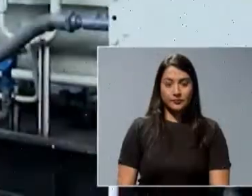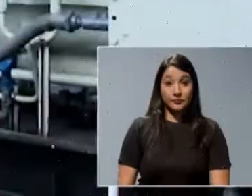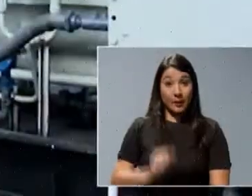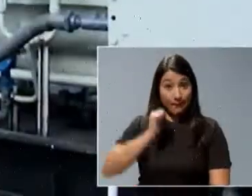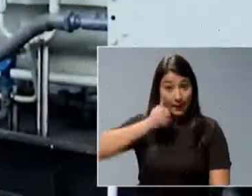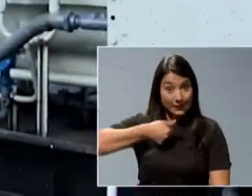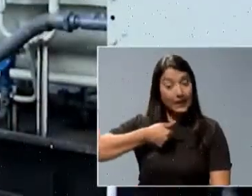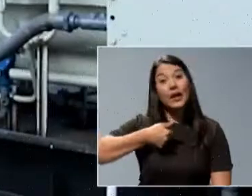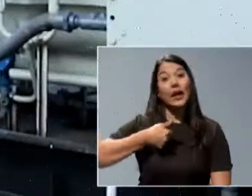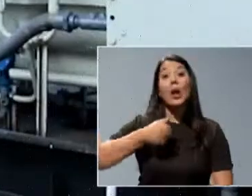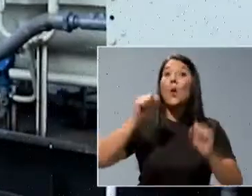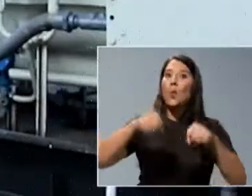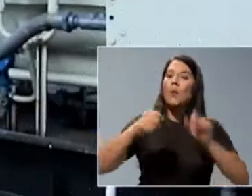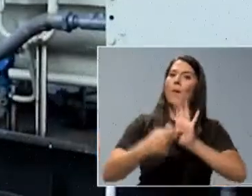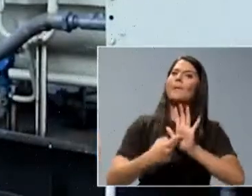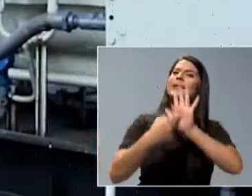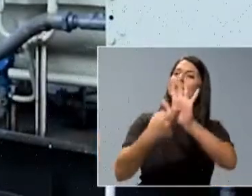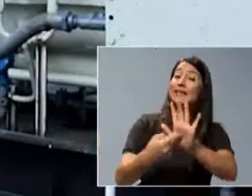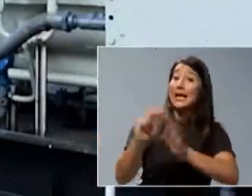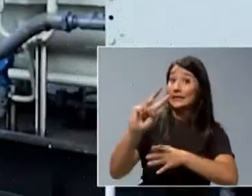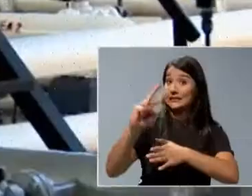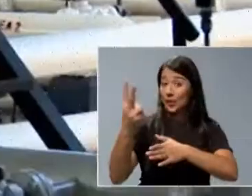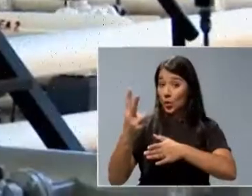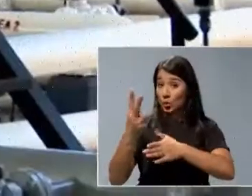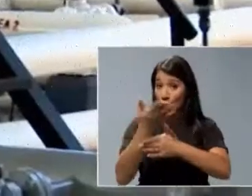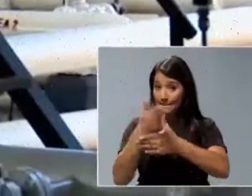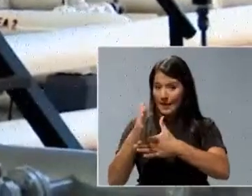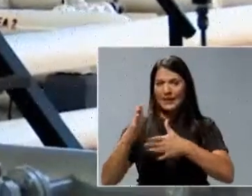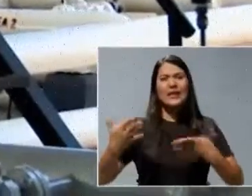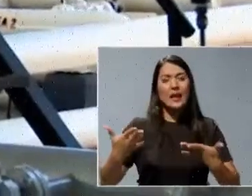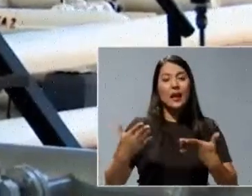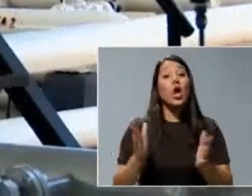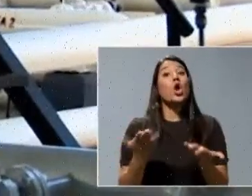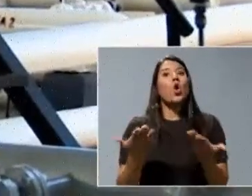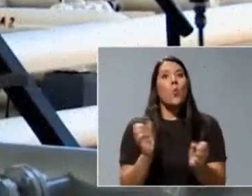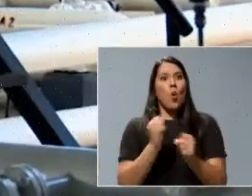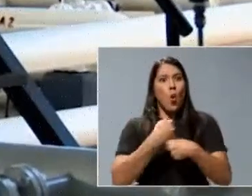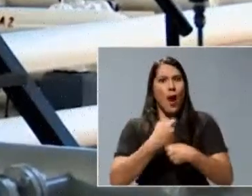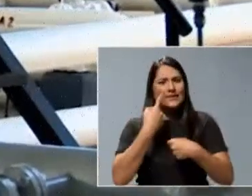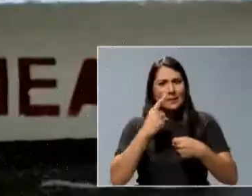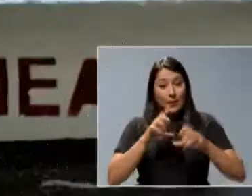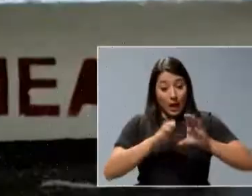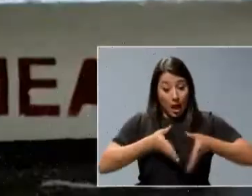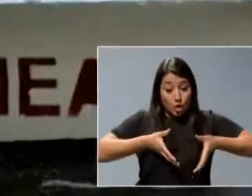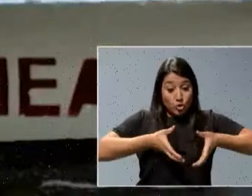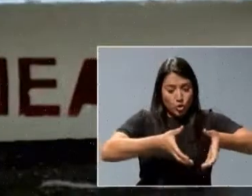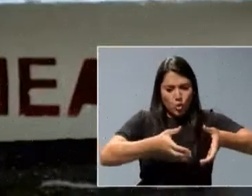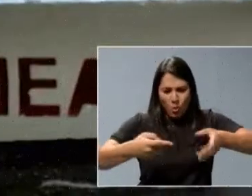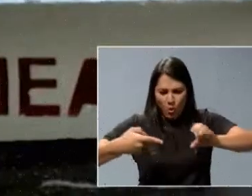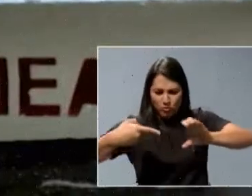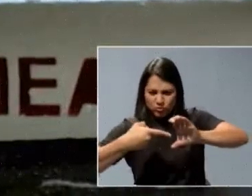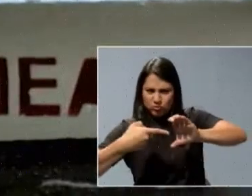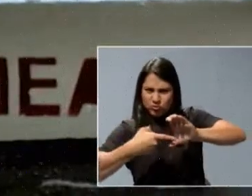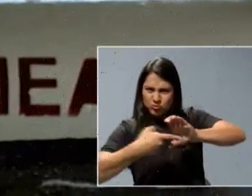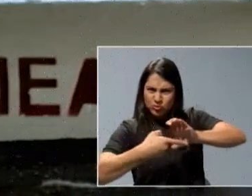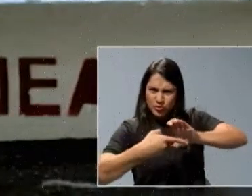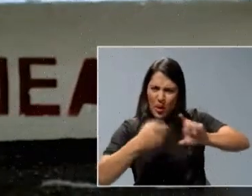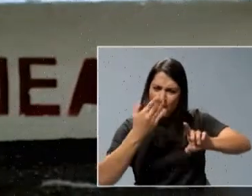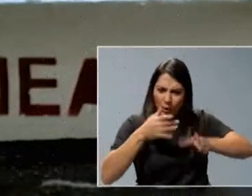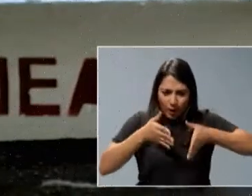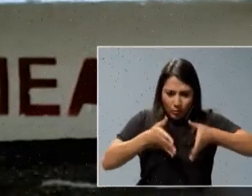Mañana le presentaremos en la segunda entrega cómo hacen para perforar una tubería con 1.500 libras de